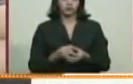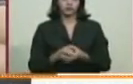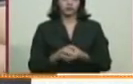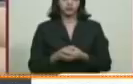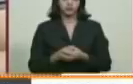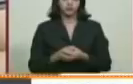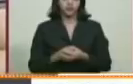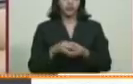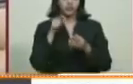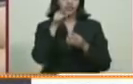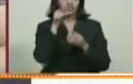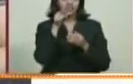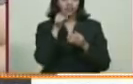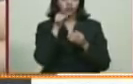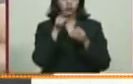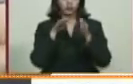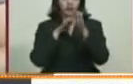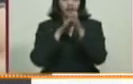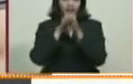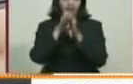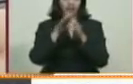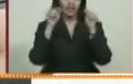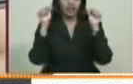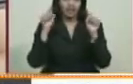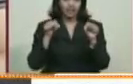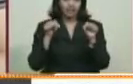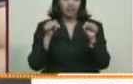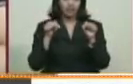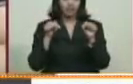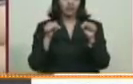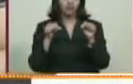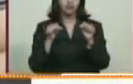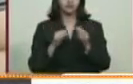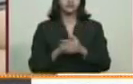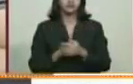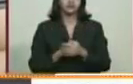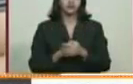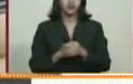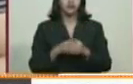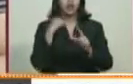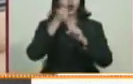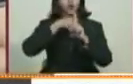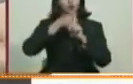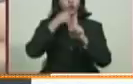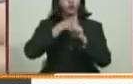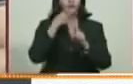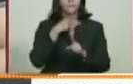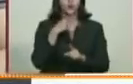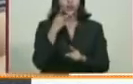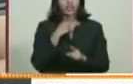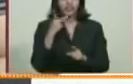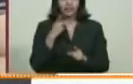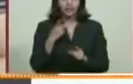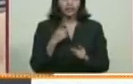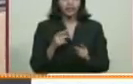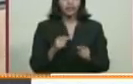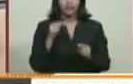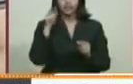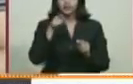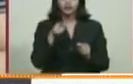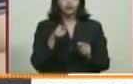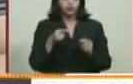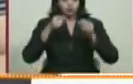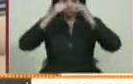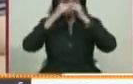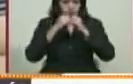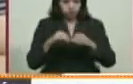Si tú arrancas aquí una lucha política a través de las armas, del terrorismo, tú bañas de sangre a Venezuela y